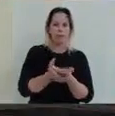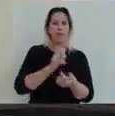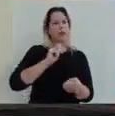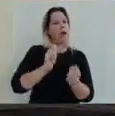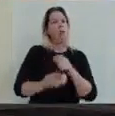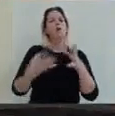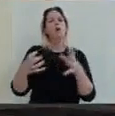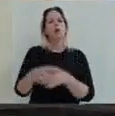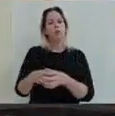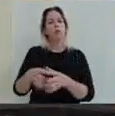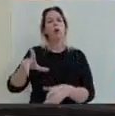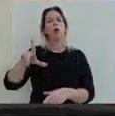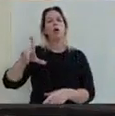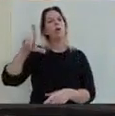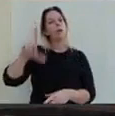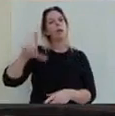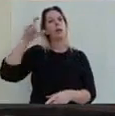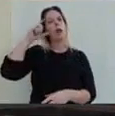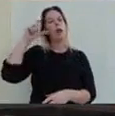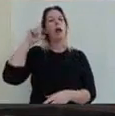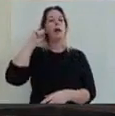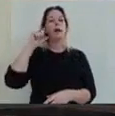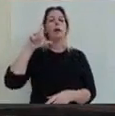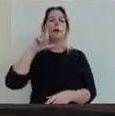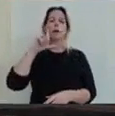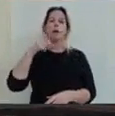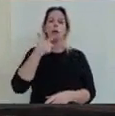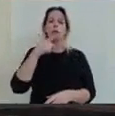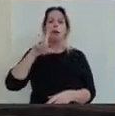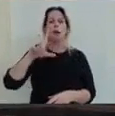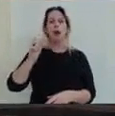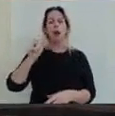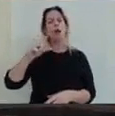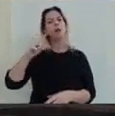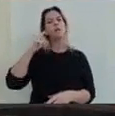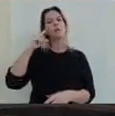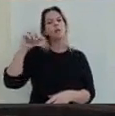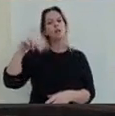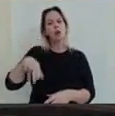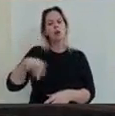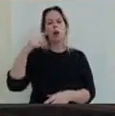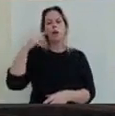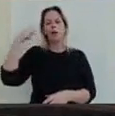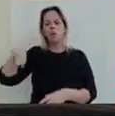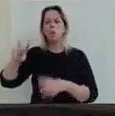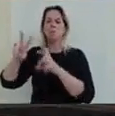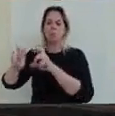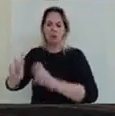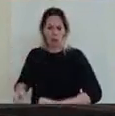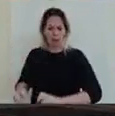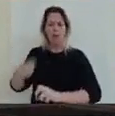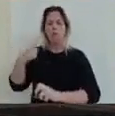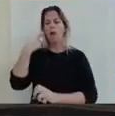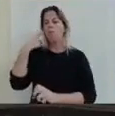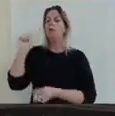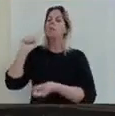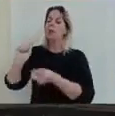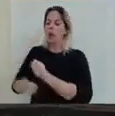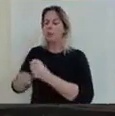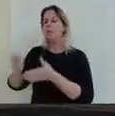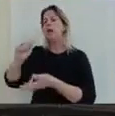En trabajo de comisión se harán las modificaciones que se crean pertinentes. De hecho, tenemos